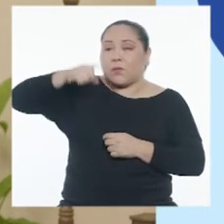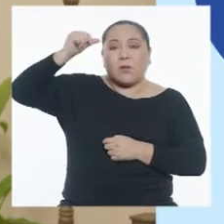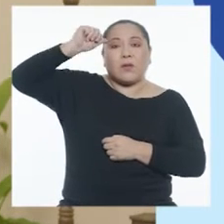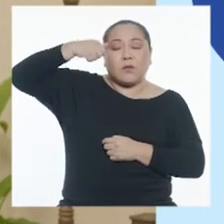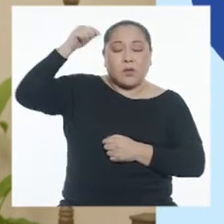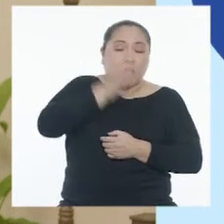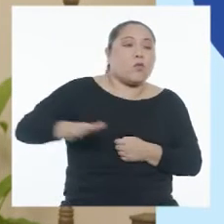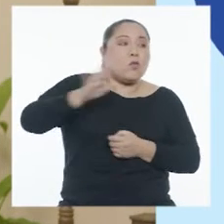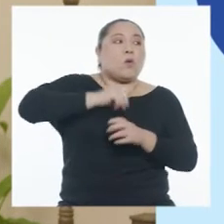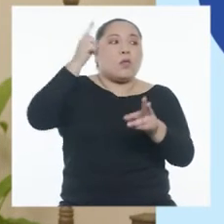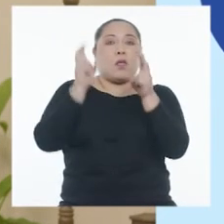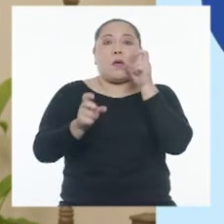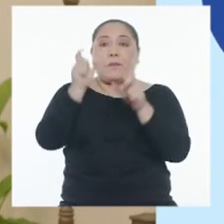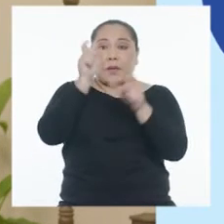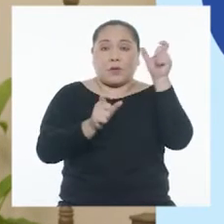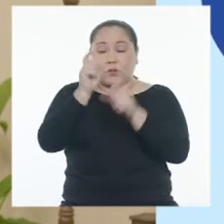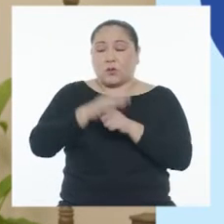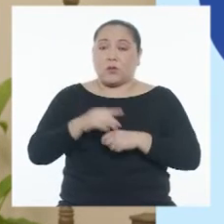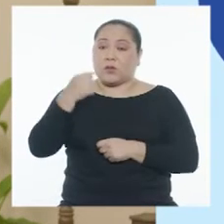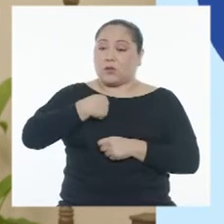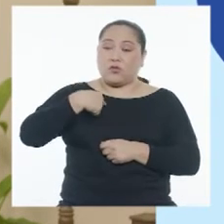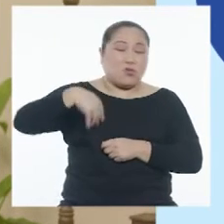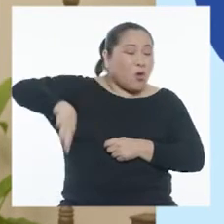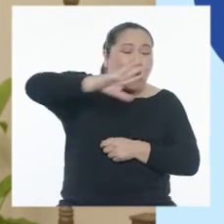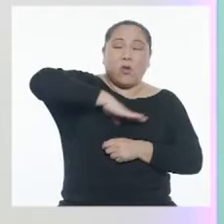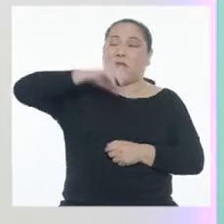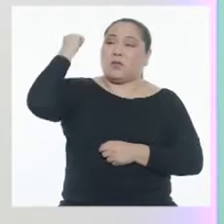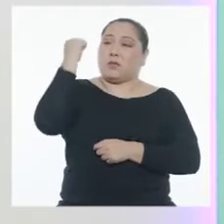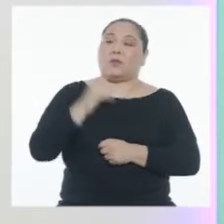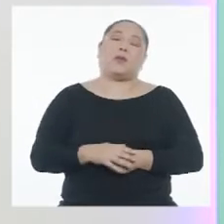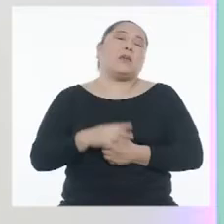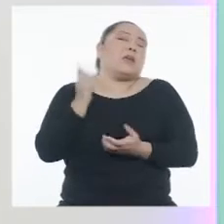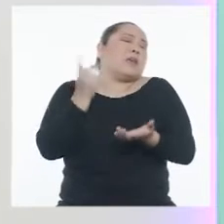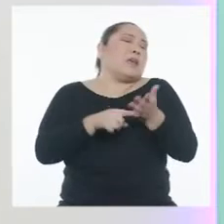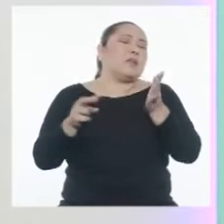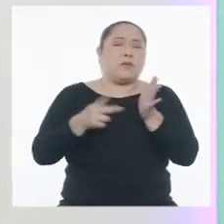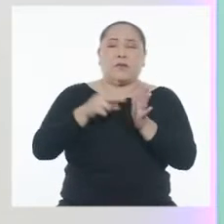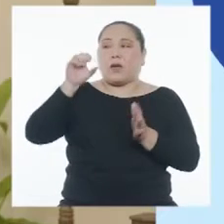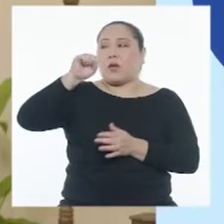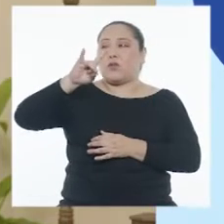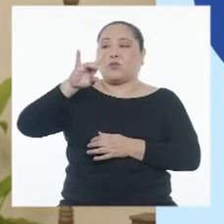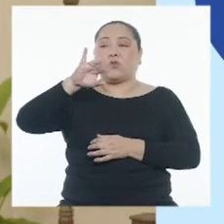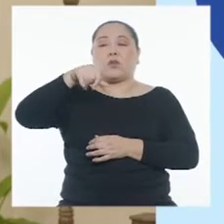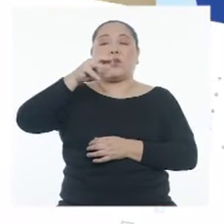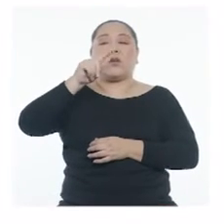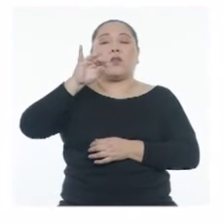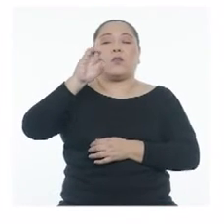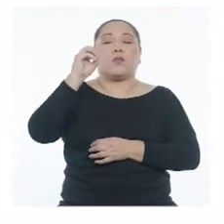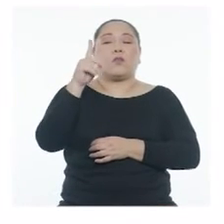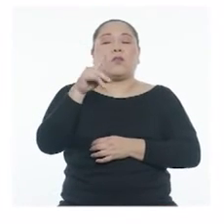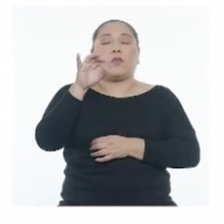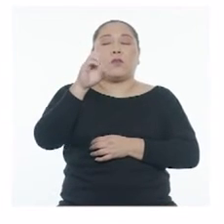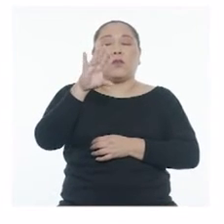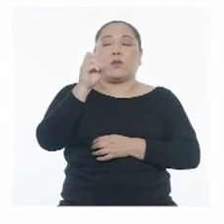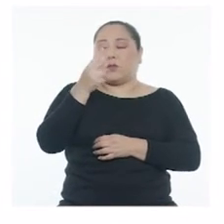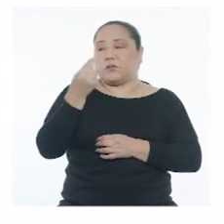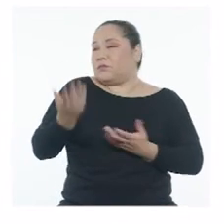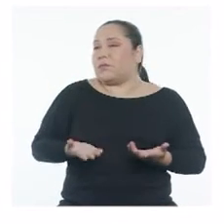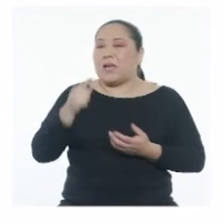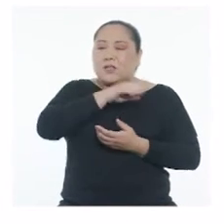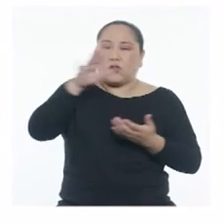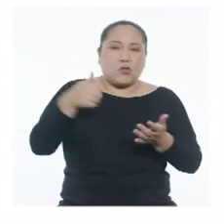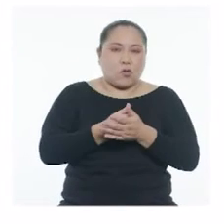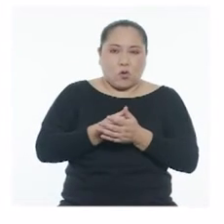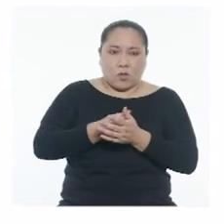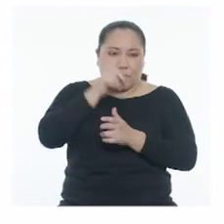Debemos recordar que todas las personas somos sujetos de derecho. ¿Qué es un sujeto de derecho? Romina. El sujeto de derecho